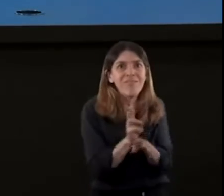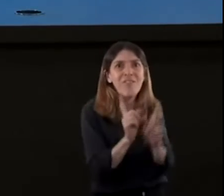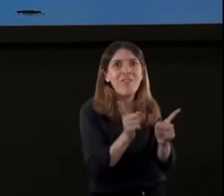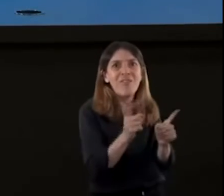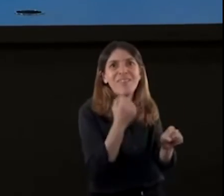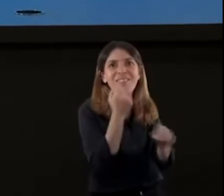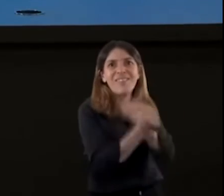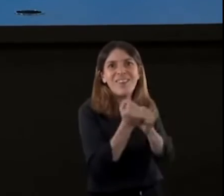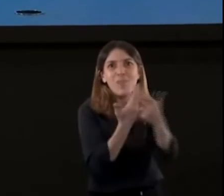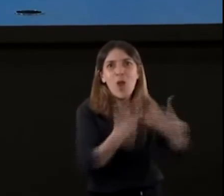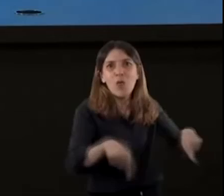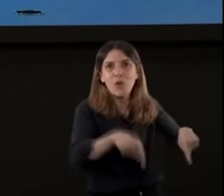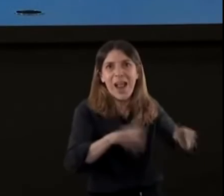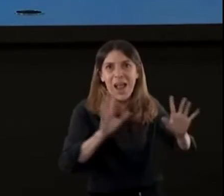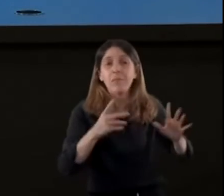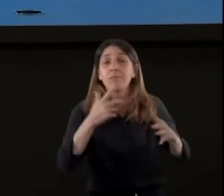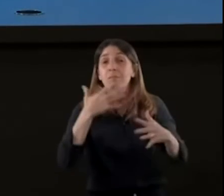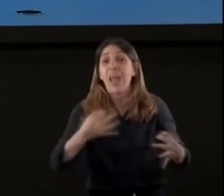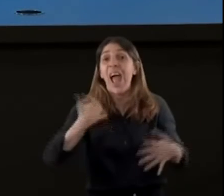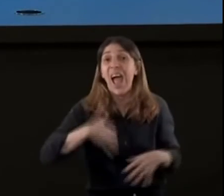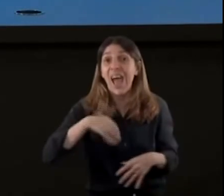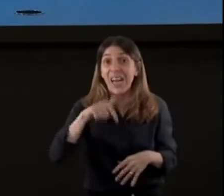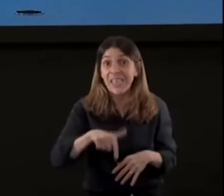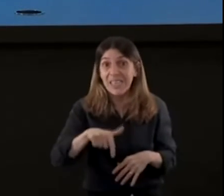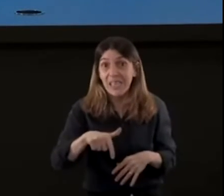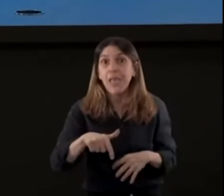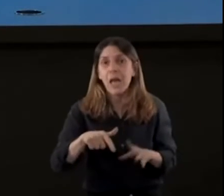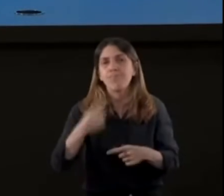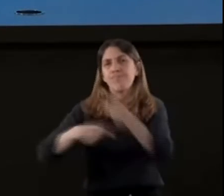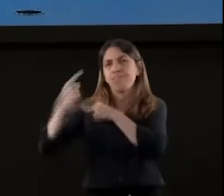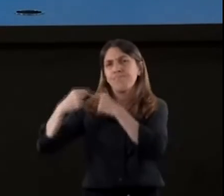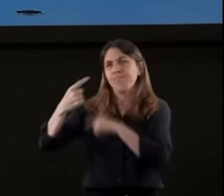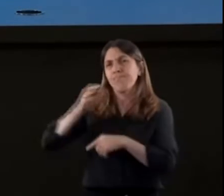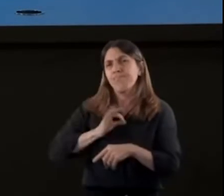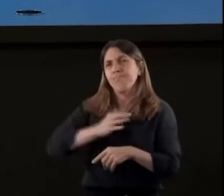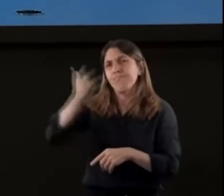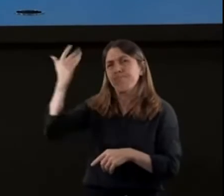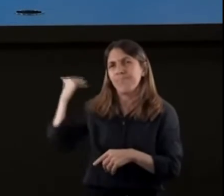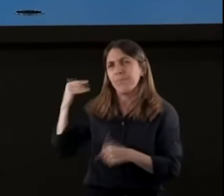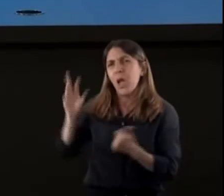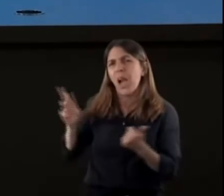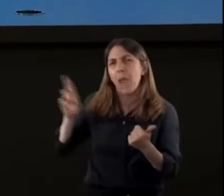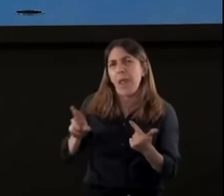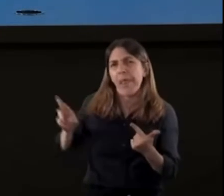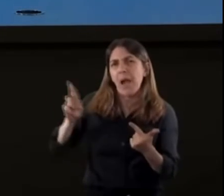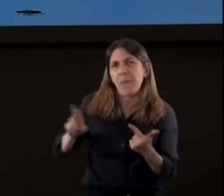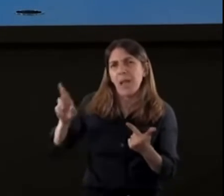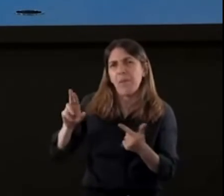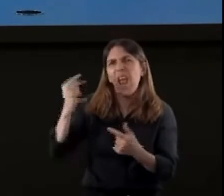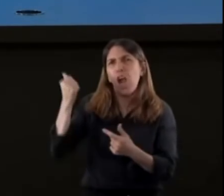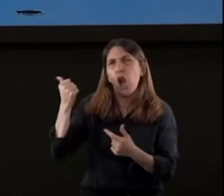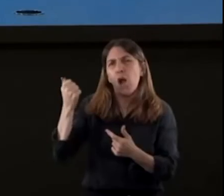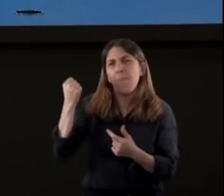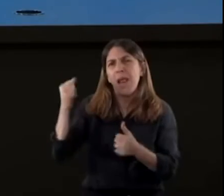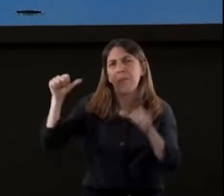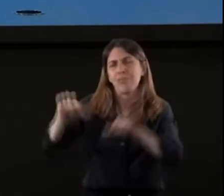sociales. La verdad que Argentina viene de una historia recurrente de crisis cada cierta cantidad de